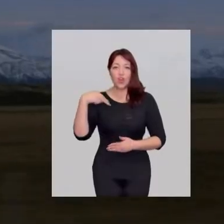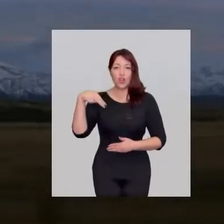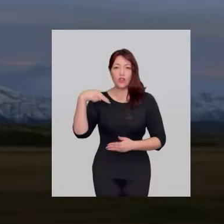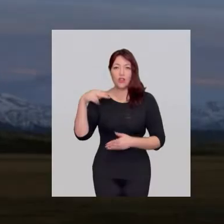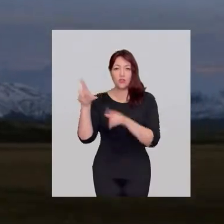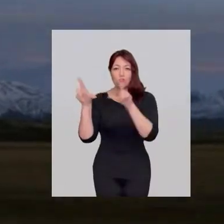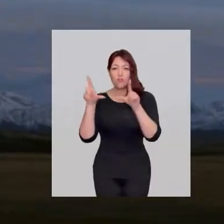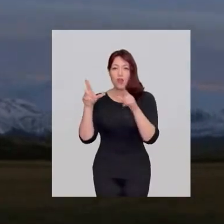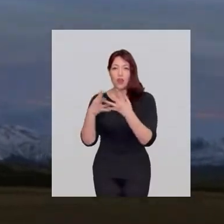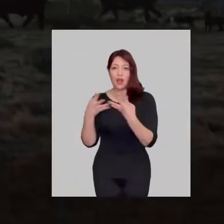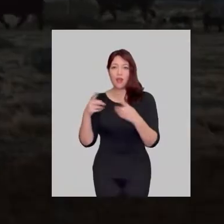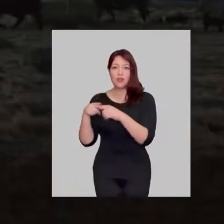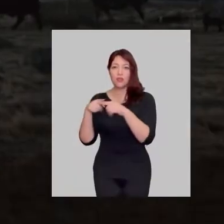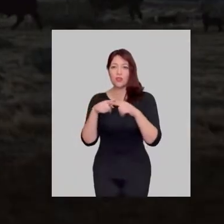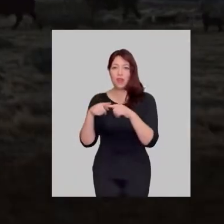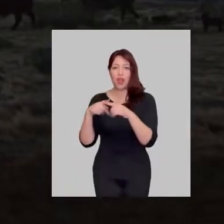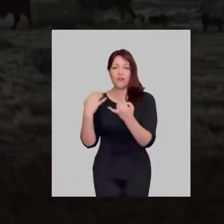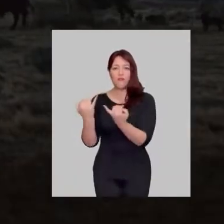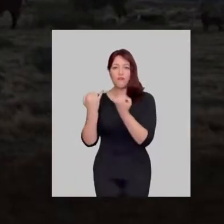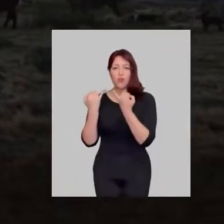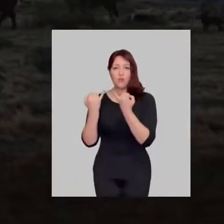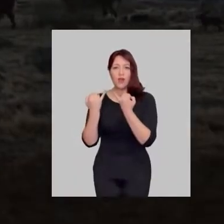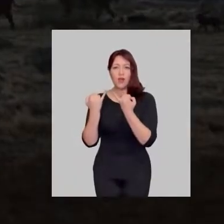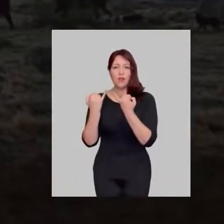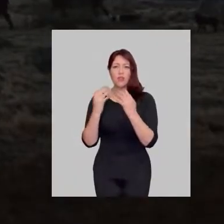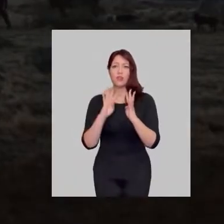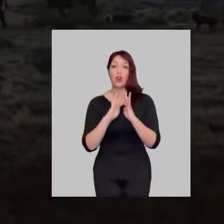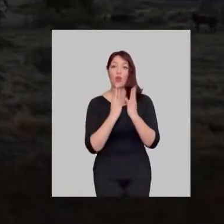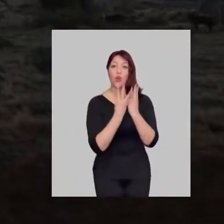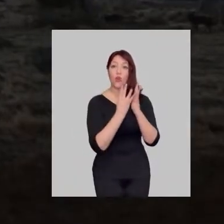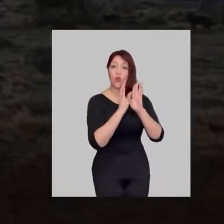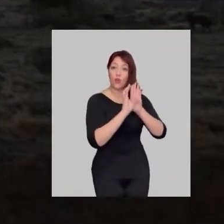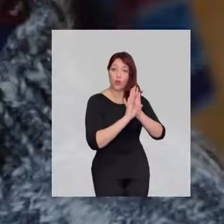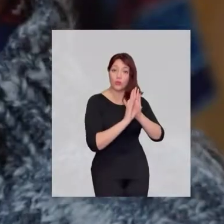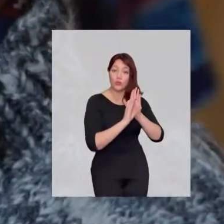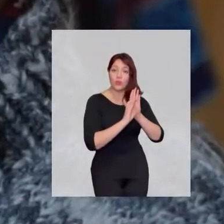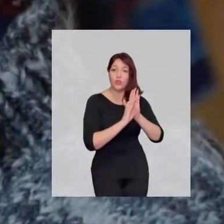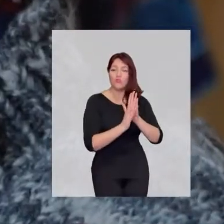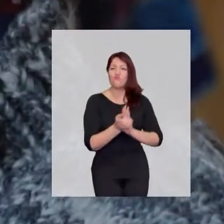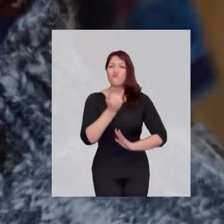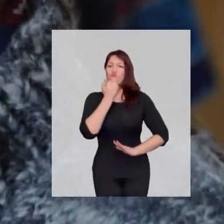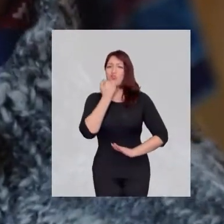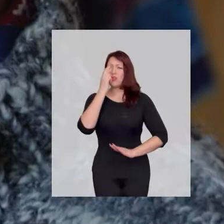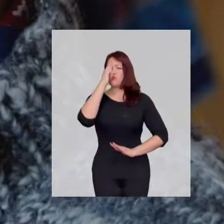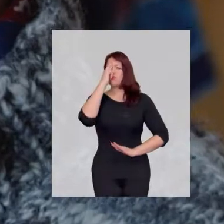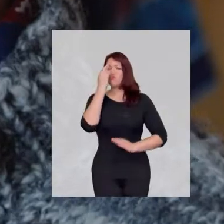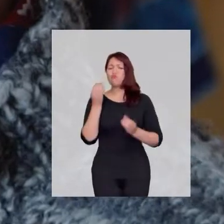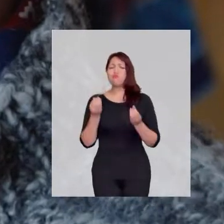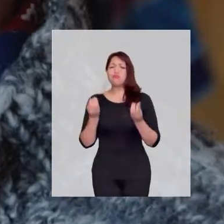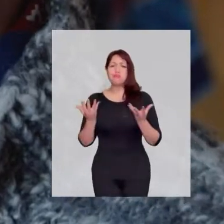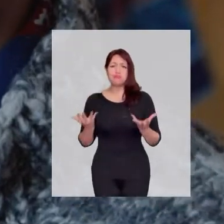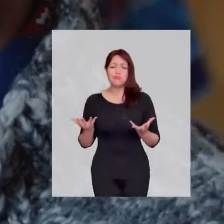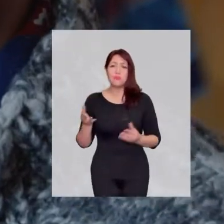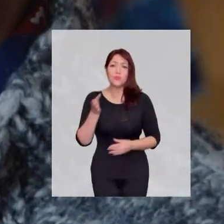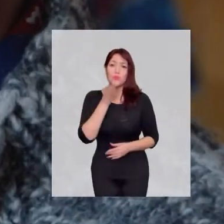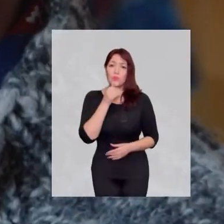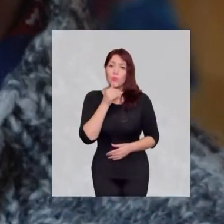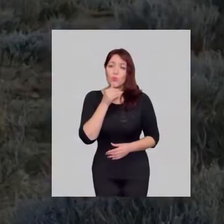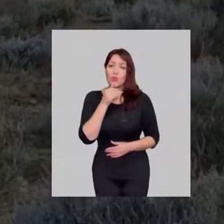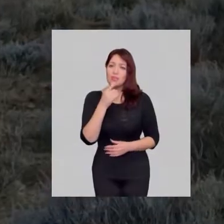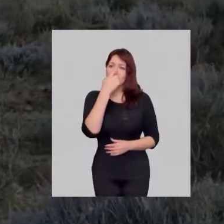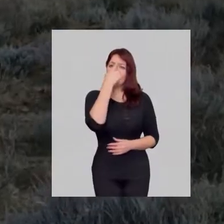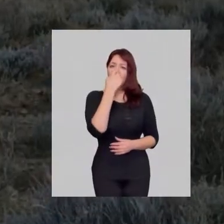Uno ve las noticias en las redes sociales, en la televisión, y lo único que aparece de los constituyentes es algún condoro que se mandan, algún